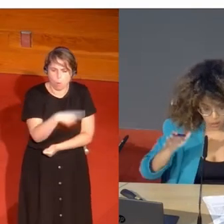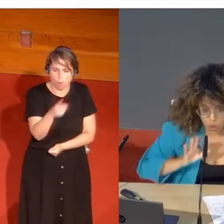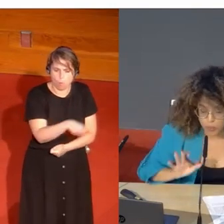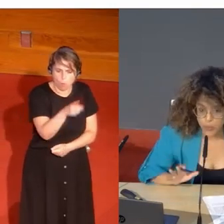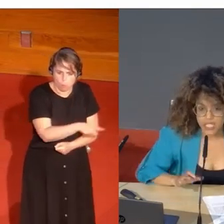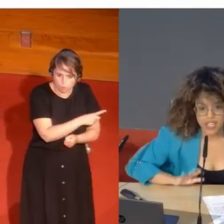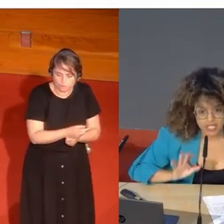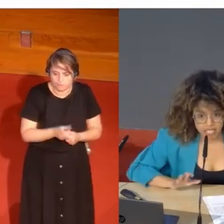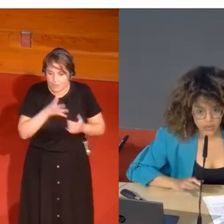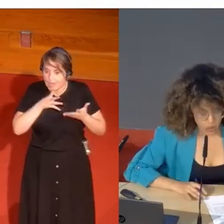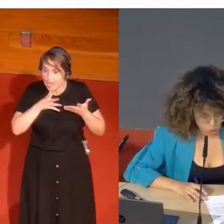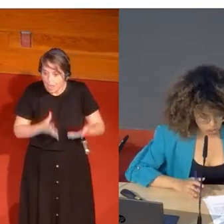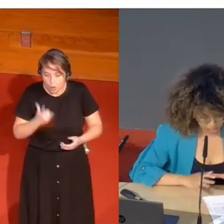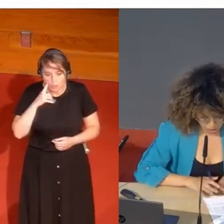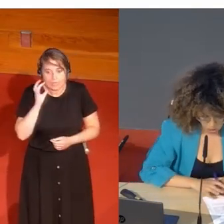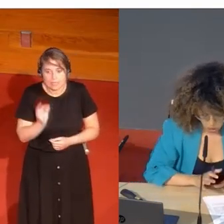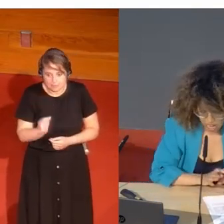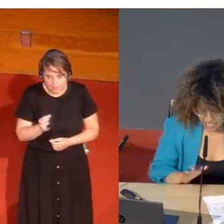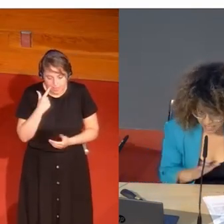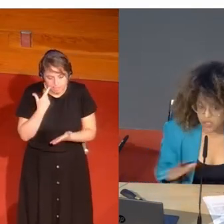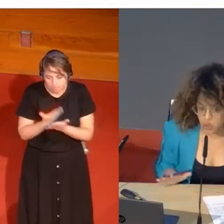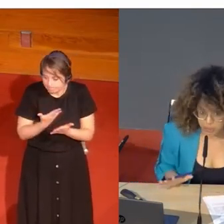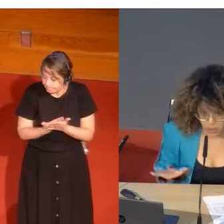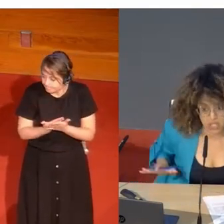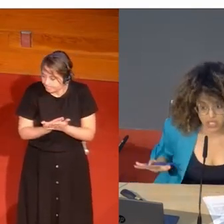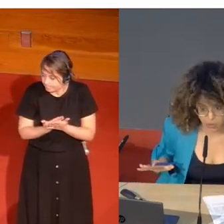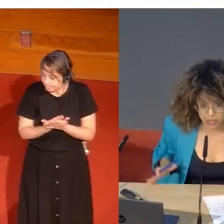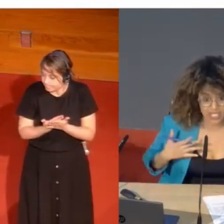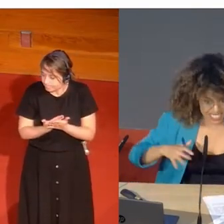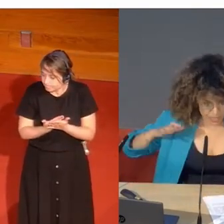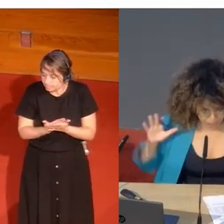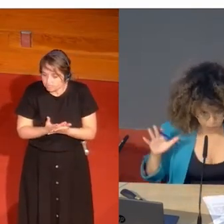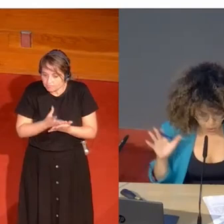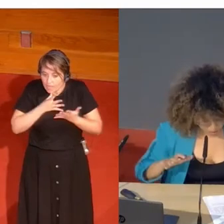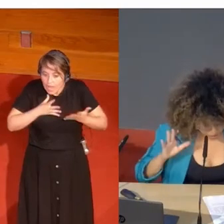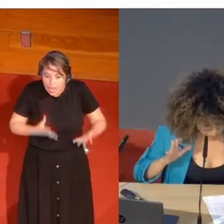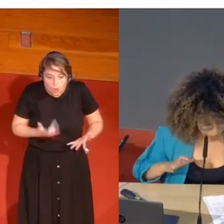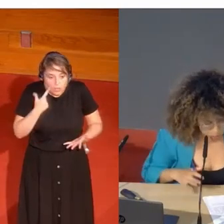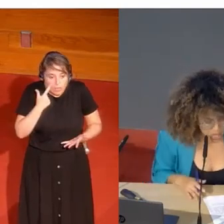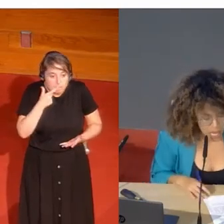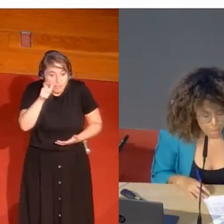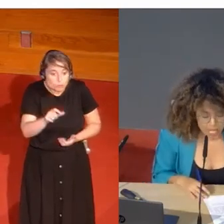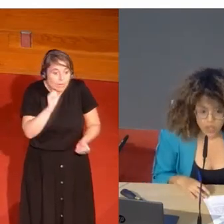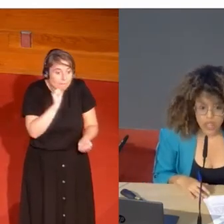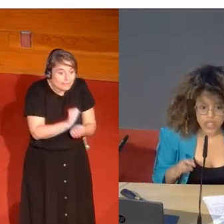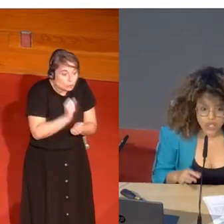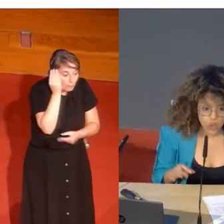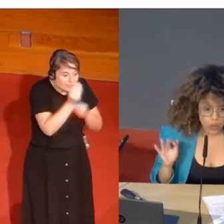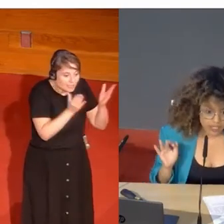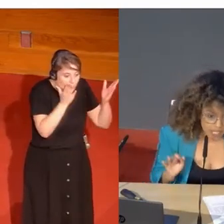y aunque hoy por hoy es cierto que nos Costa que no hay ninguna en prisión en este momento que sepamos que sepamos